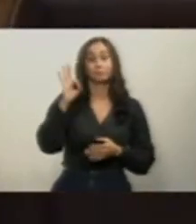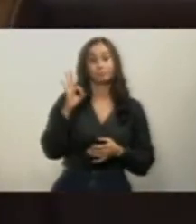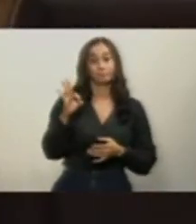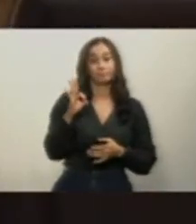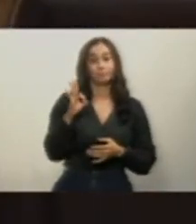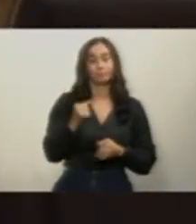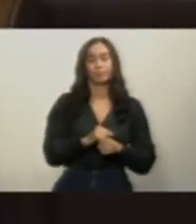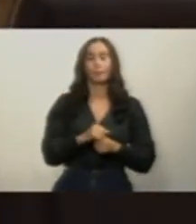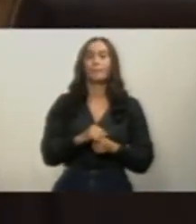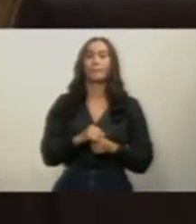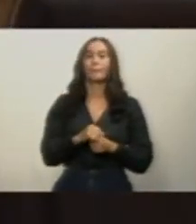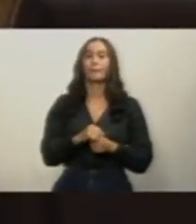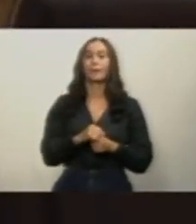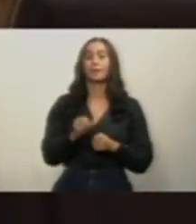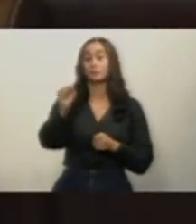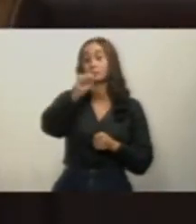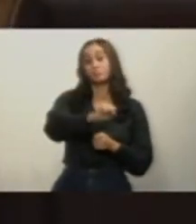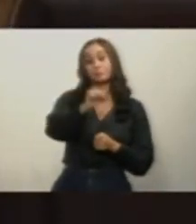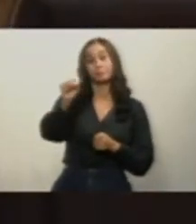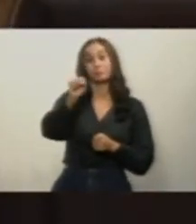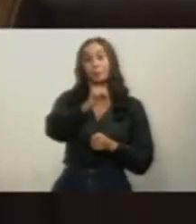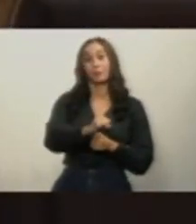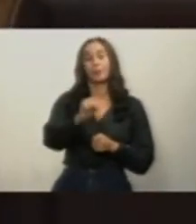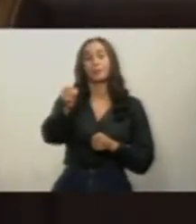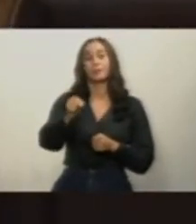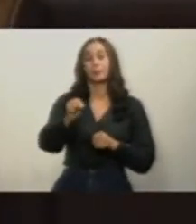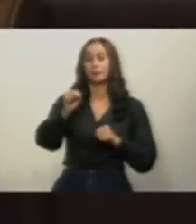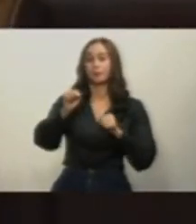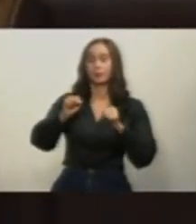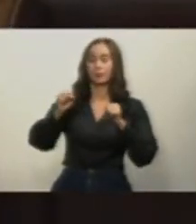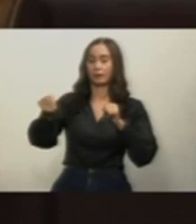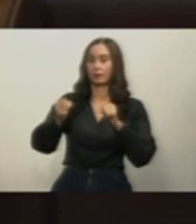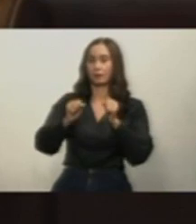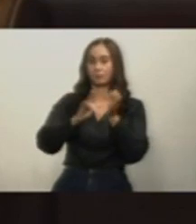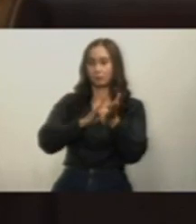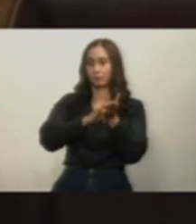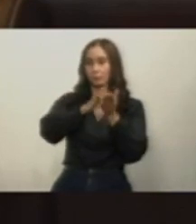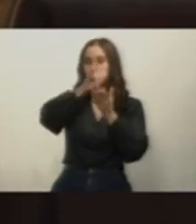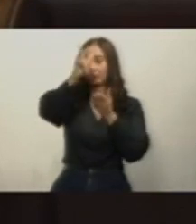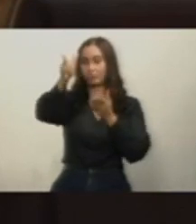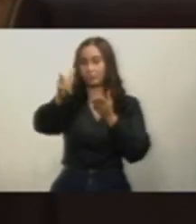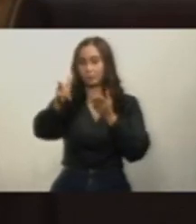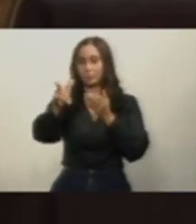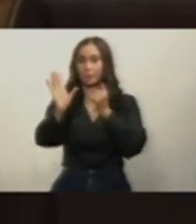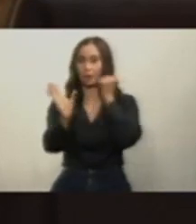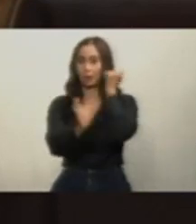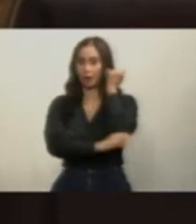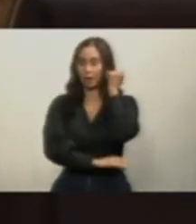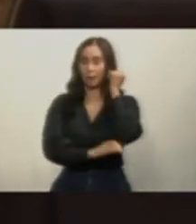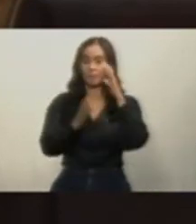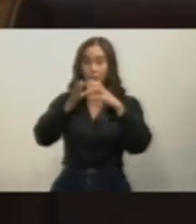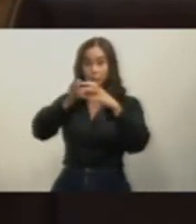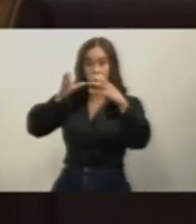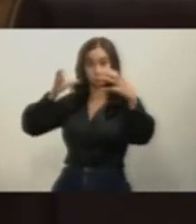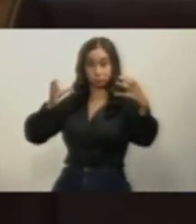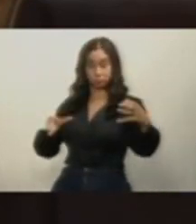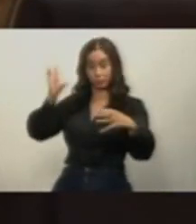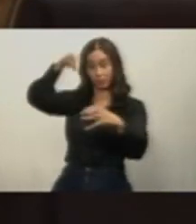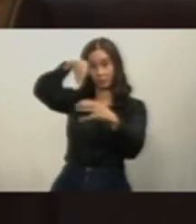operadores de vehículos dedicados a la distribución urbana e interurbana de mercancías